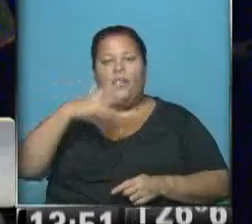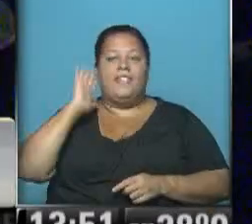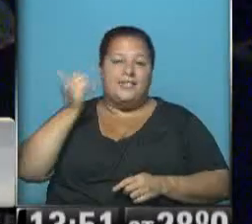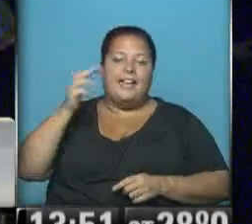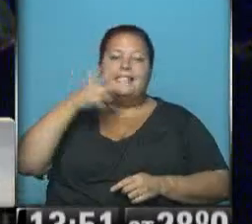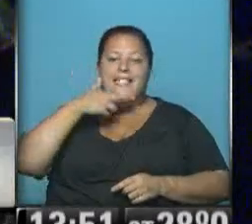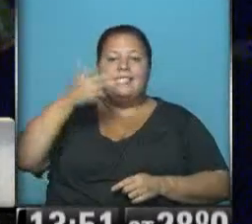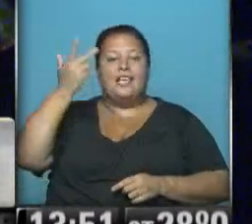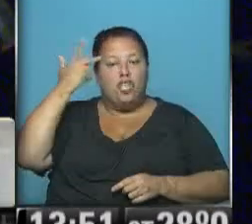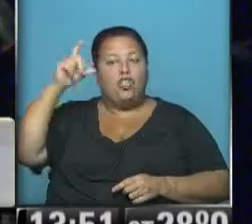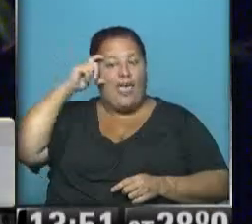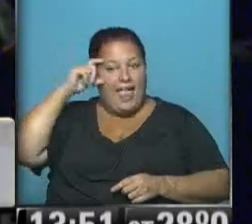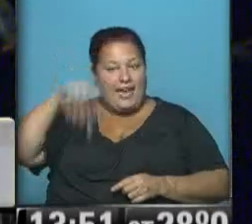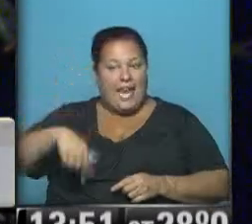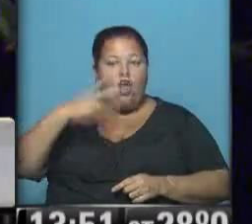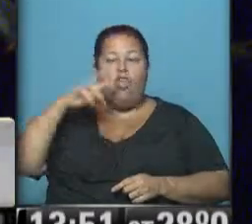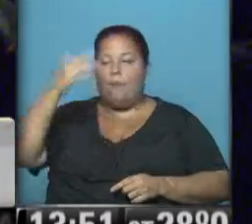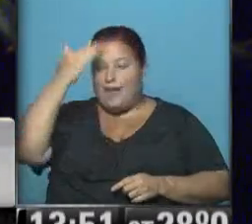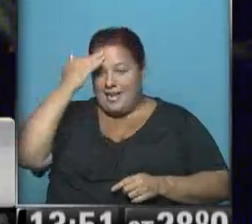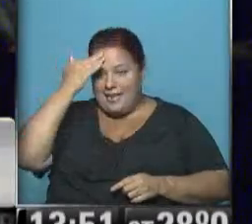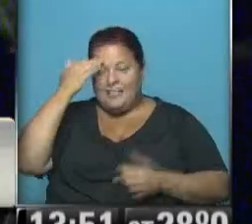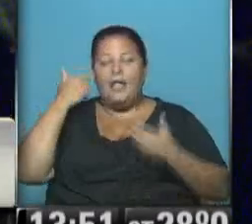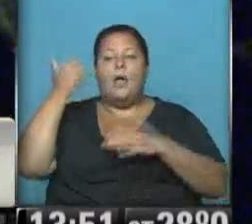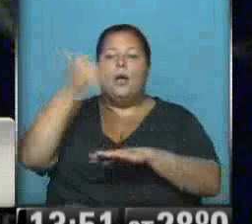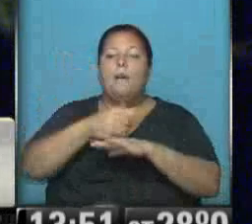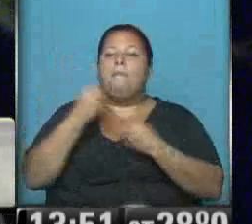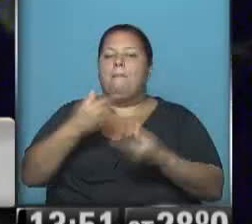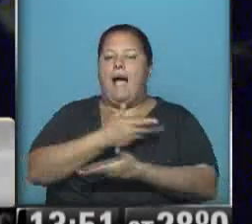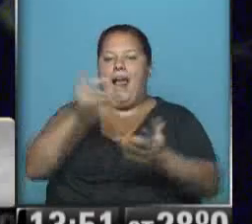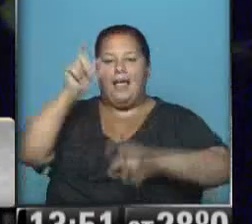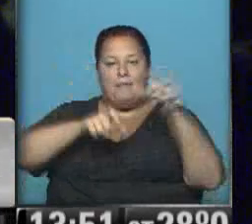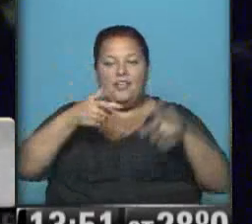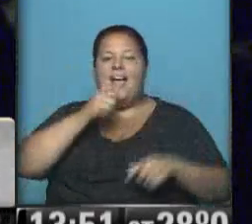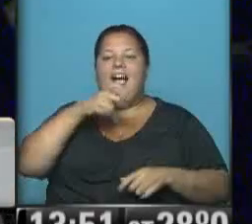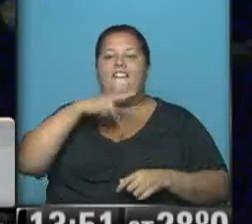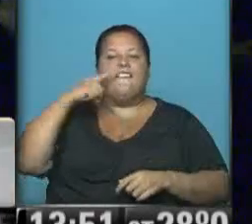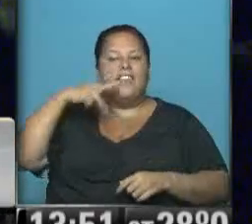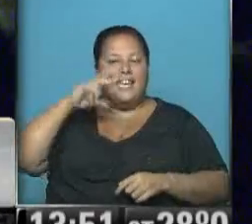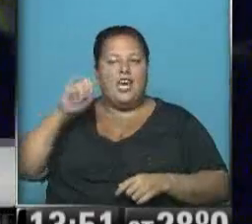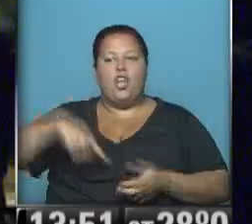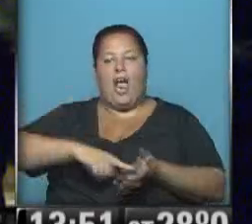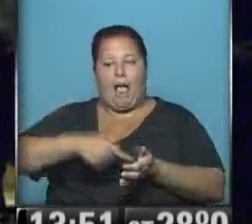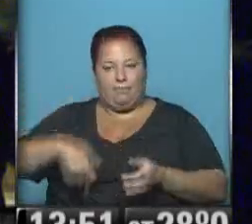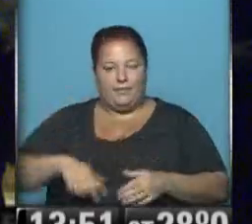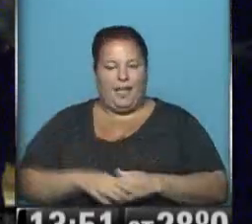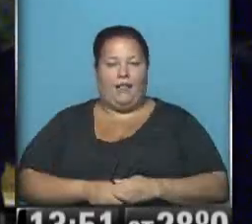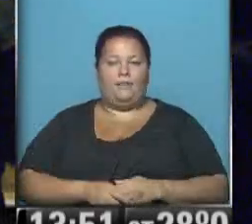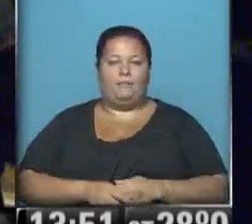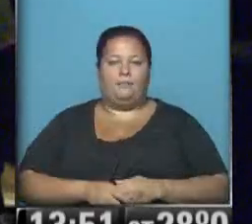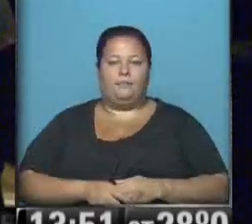y 18 de enero de este mes de enero de 2015 presentándose para su público en el Café Vinilo de la Ciudad de Buenos Aires.